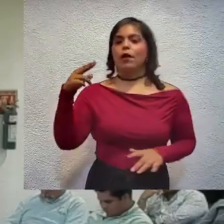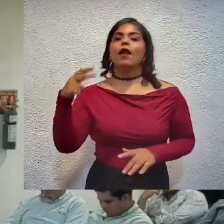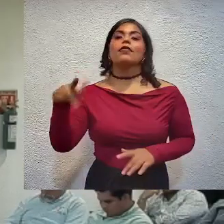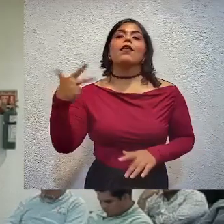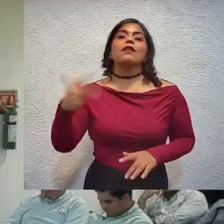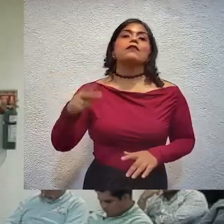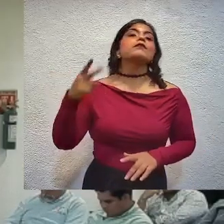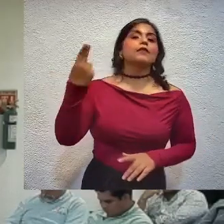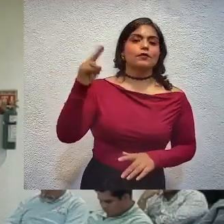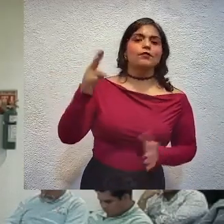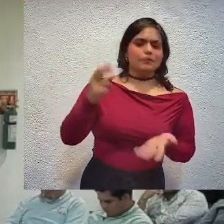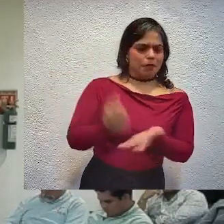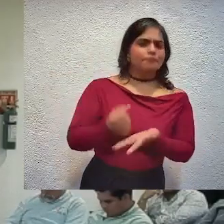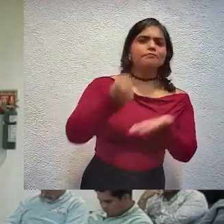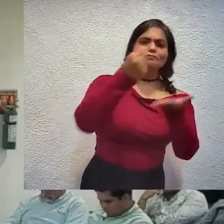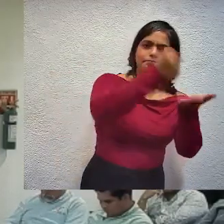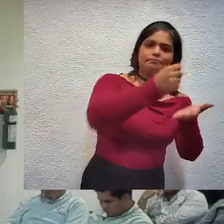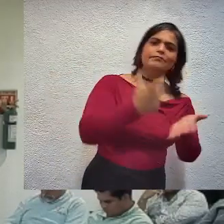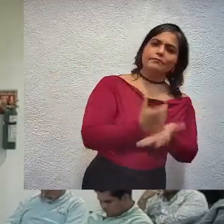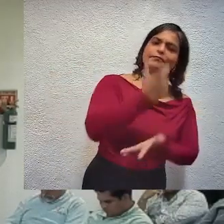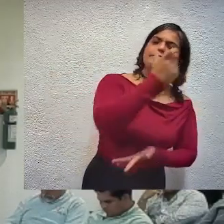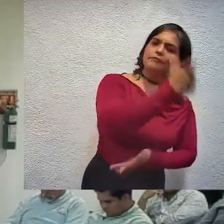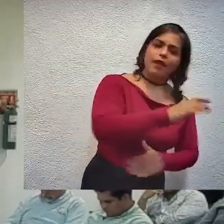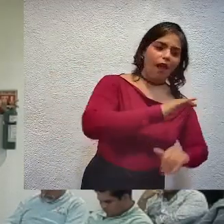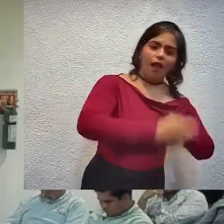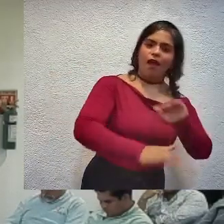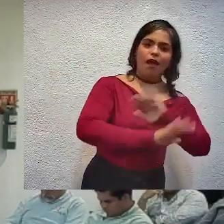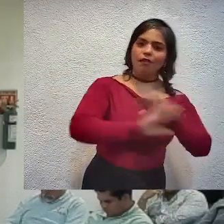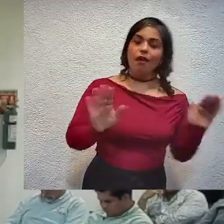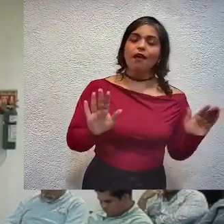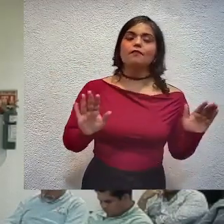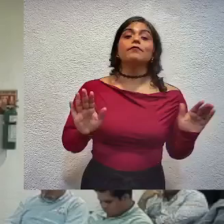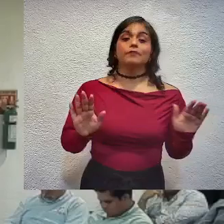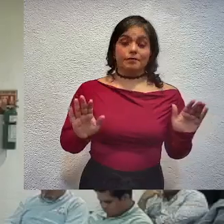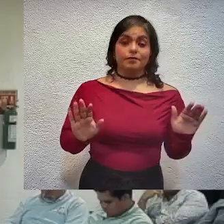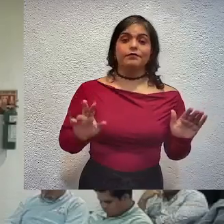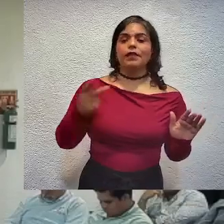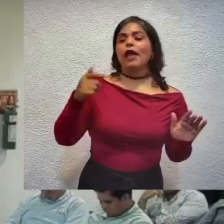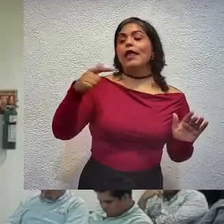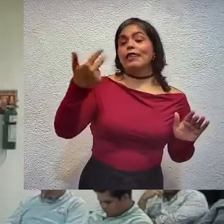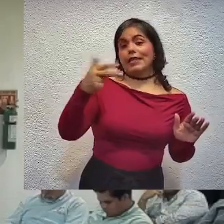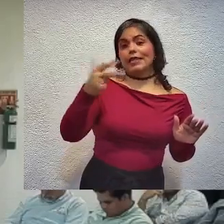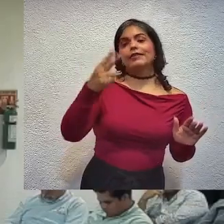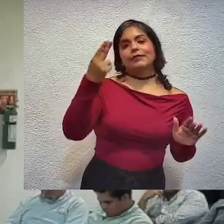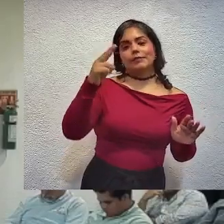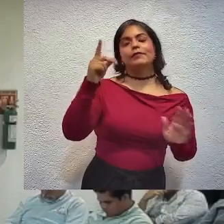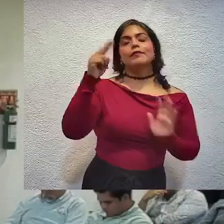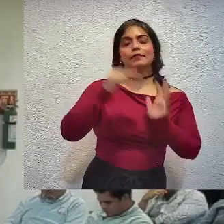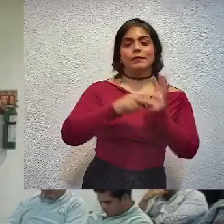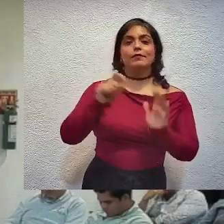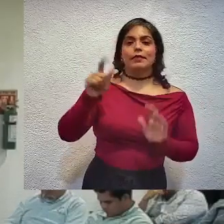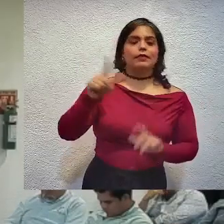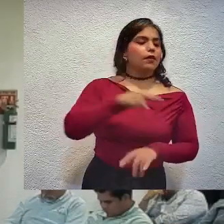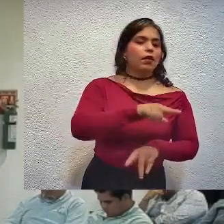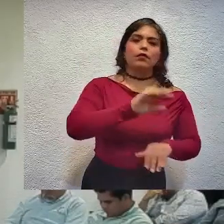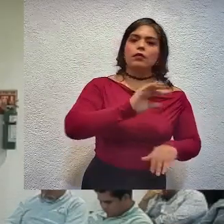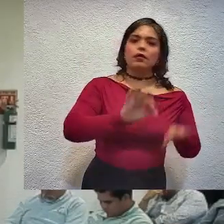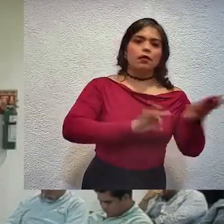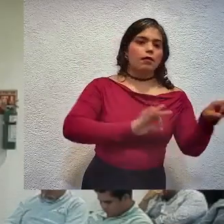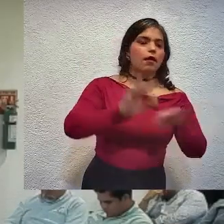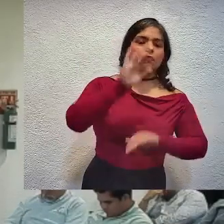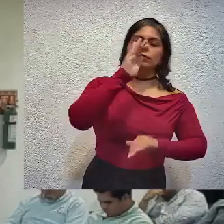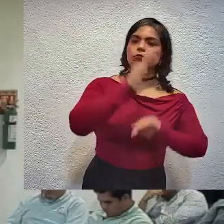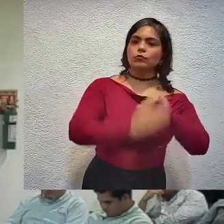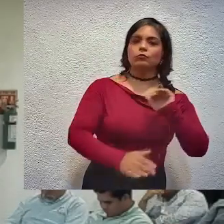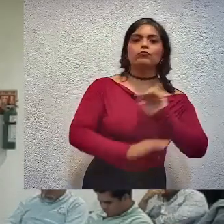En ese sentido, el 13 de noviembre del 2025 fue el último día del encargo como magistrado del actor, al